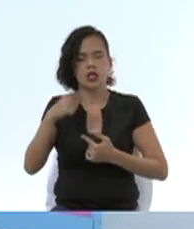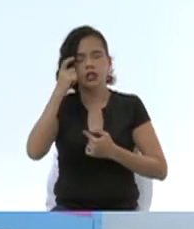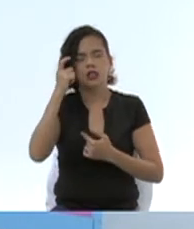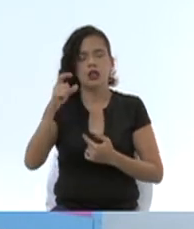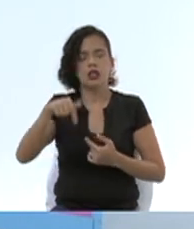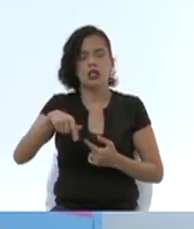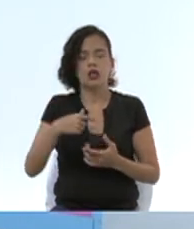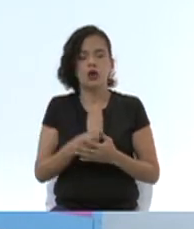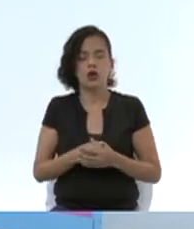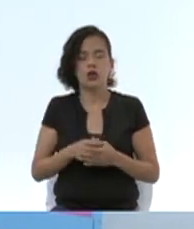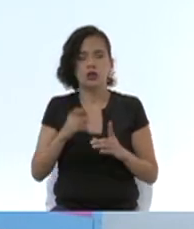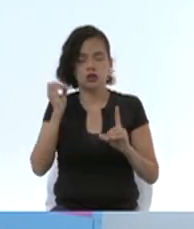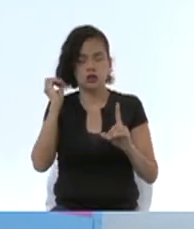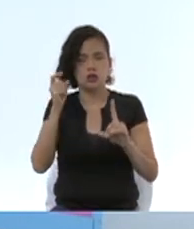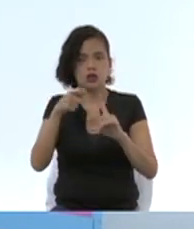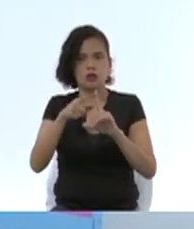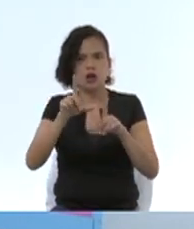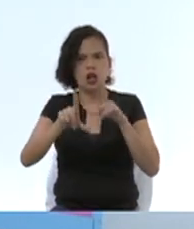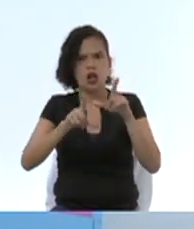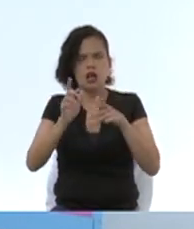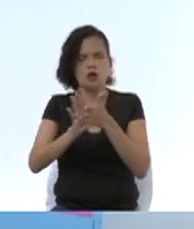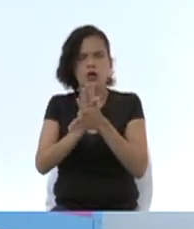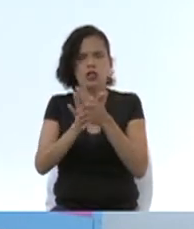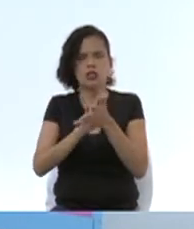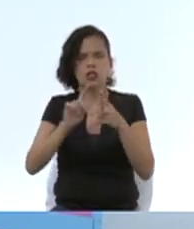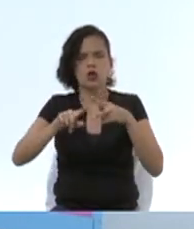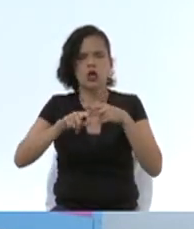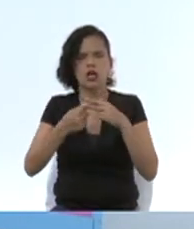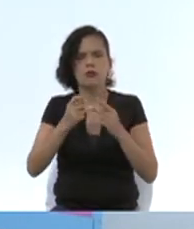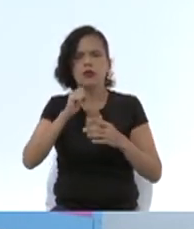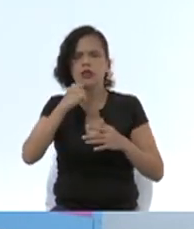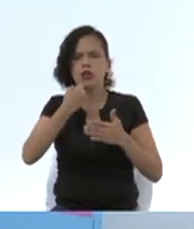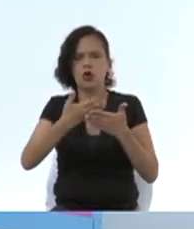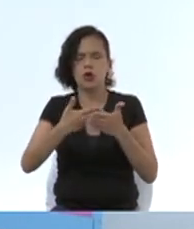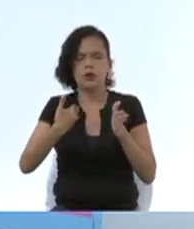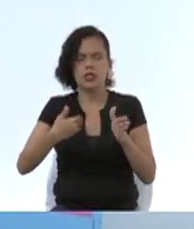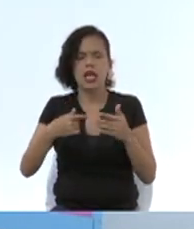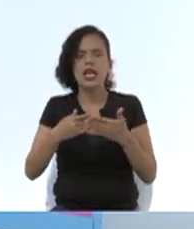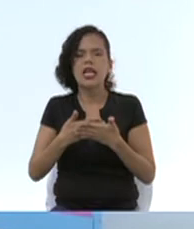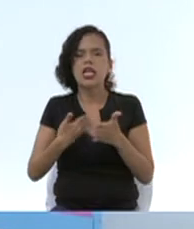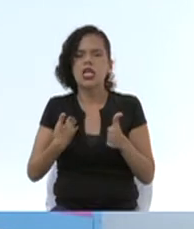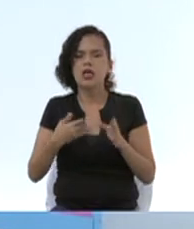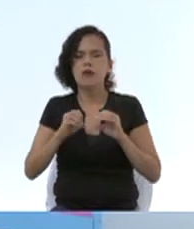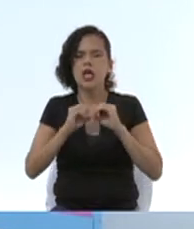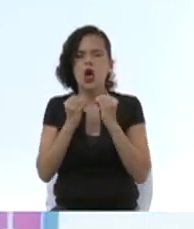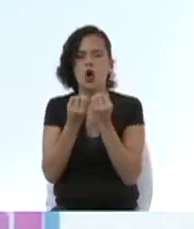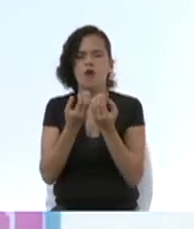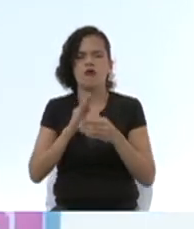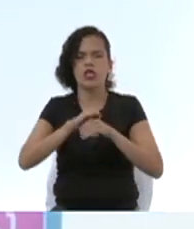día de hoy nos enfocaremos en la lengua de señas con la herramienta de código abierto LibreOffice Impress.